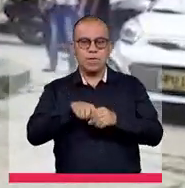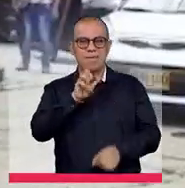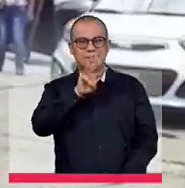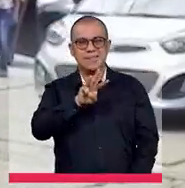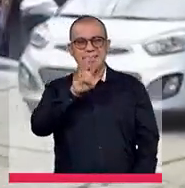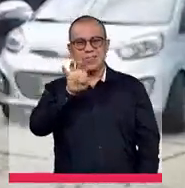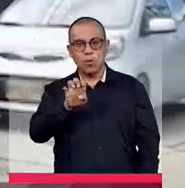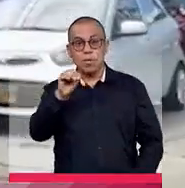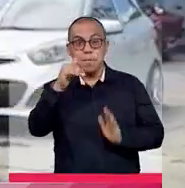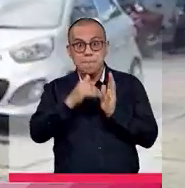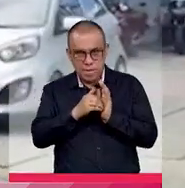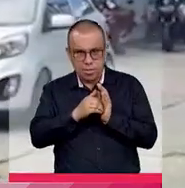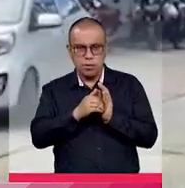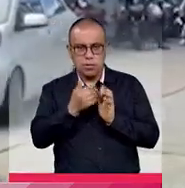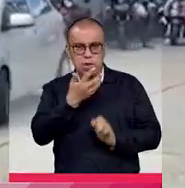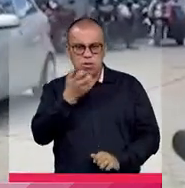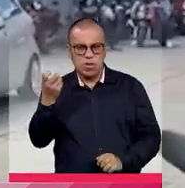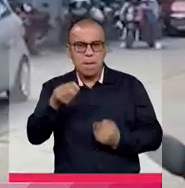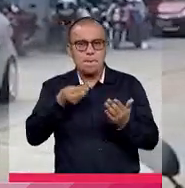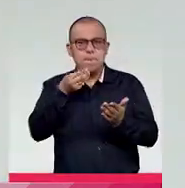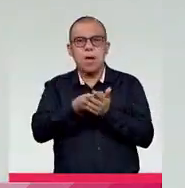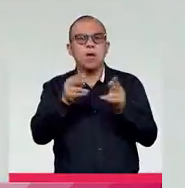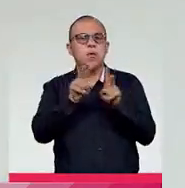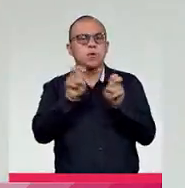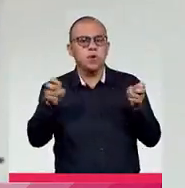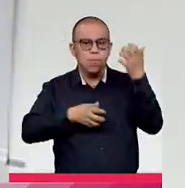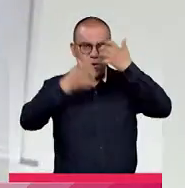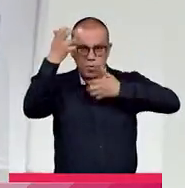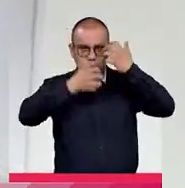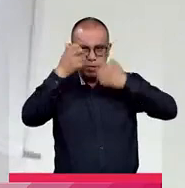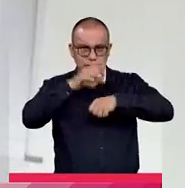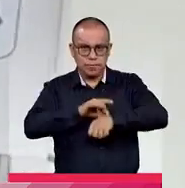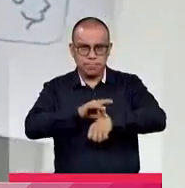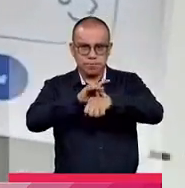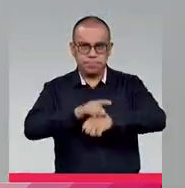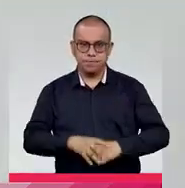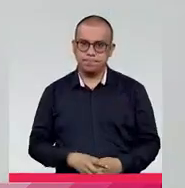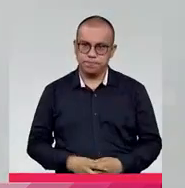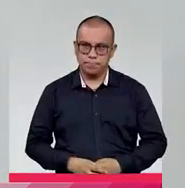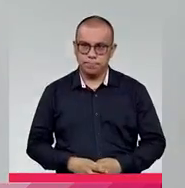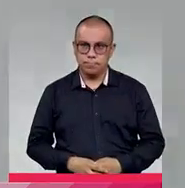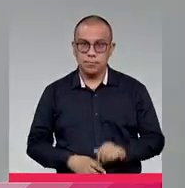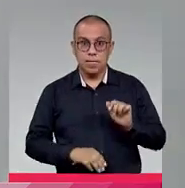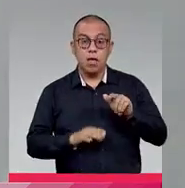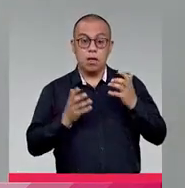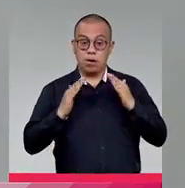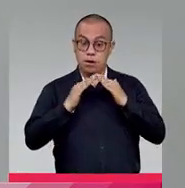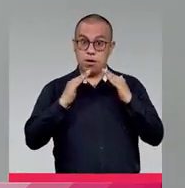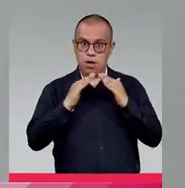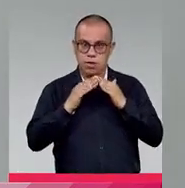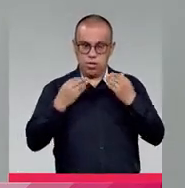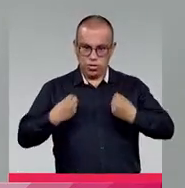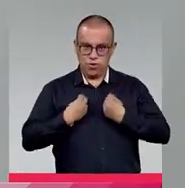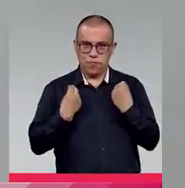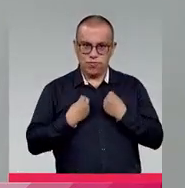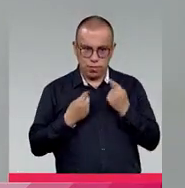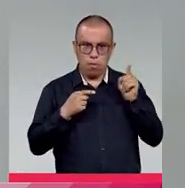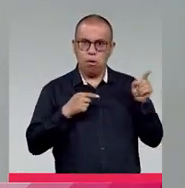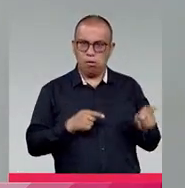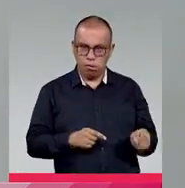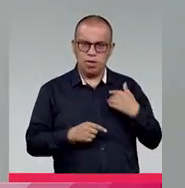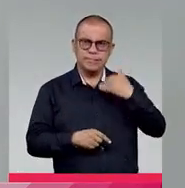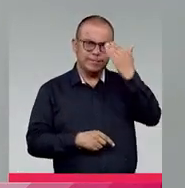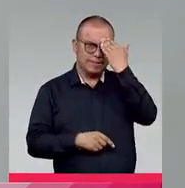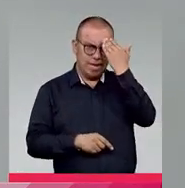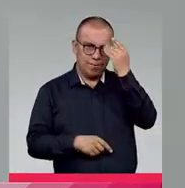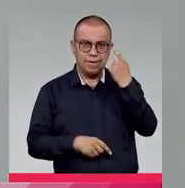39.600 pesos para costear gastos de exámenes médicos. La dueña de la casa donde yo vivo, ella, pues como sabe que yo